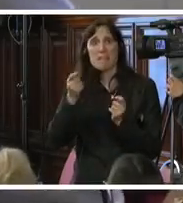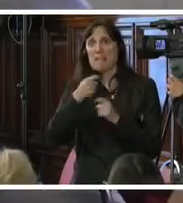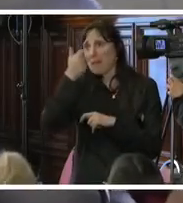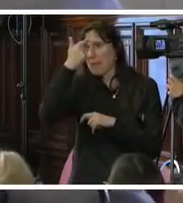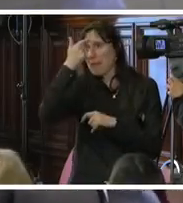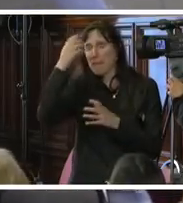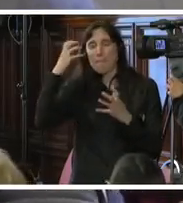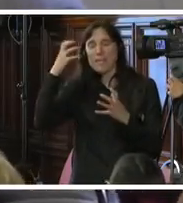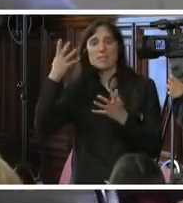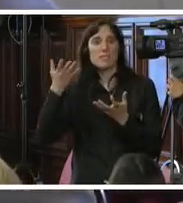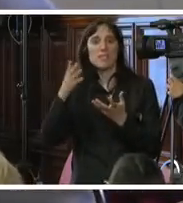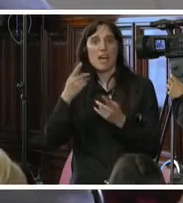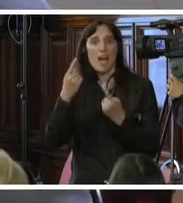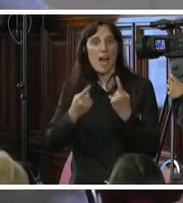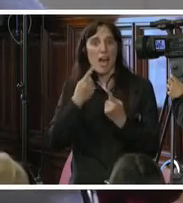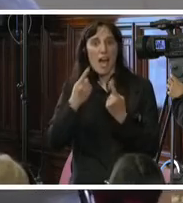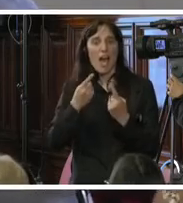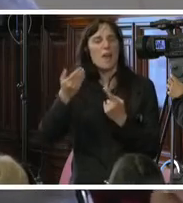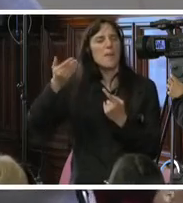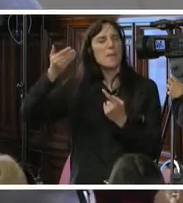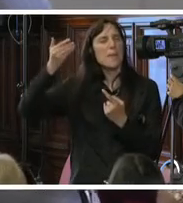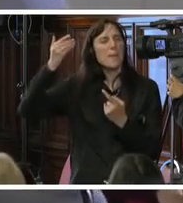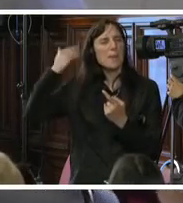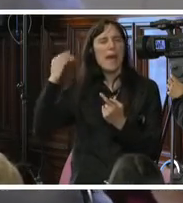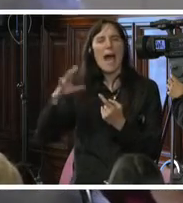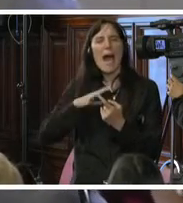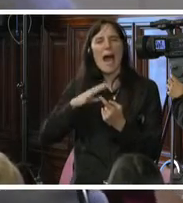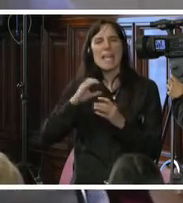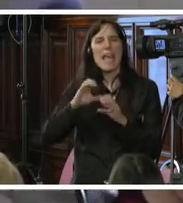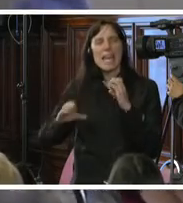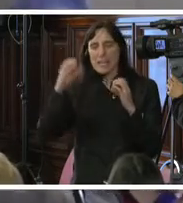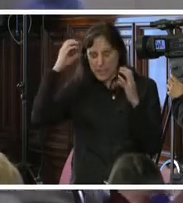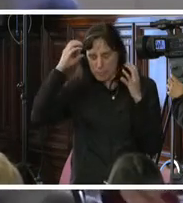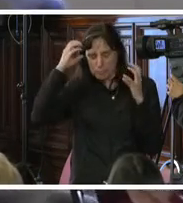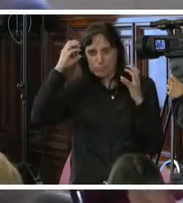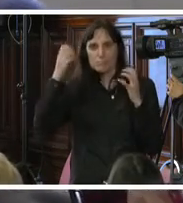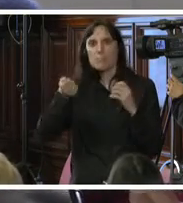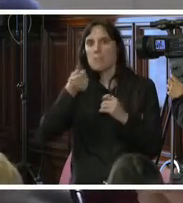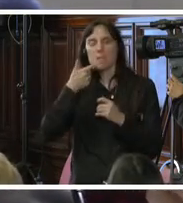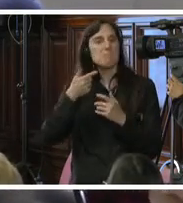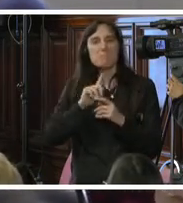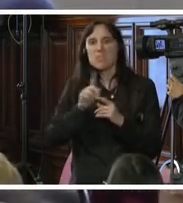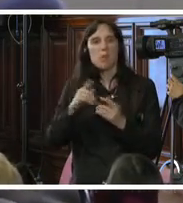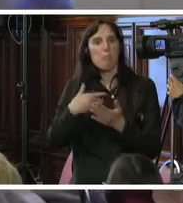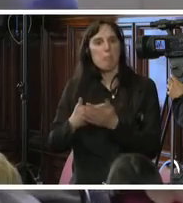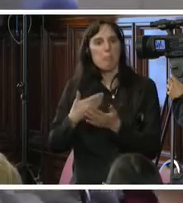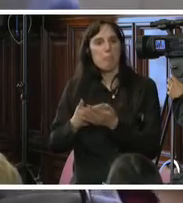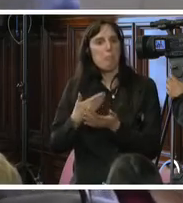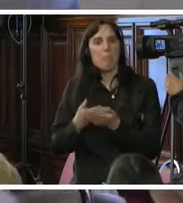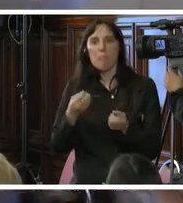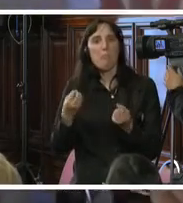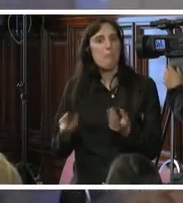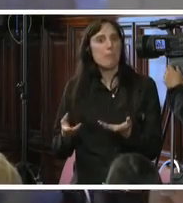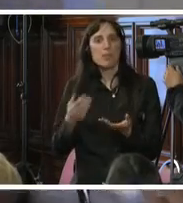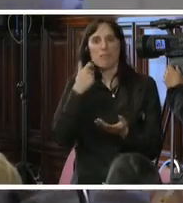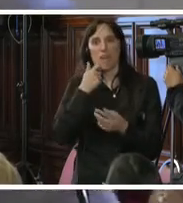Así como antes se usaban shocks eléctricos y medicamentos, pero nada de eso funciona porque no